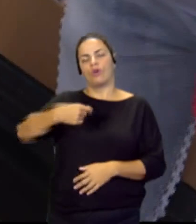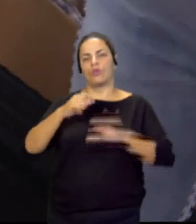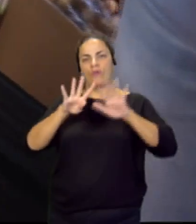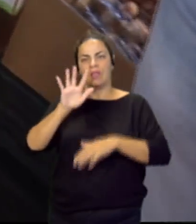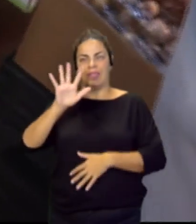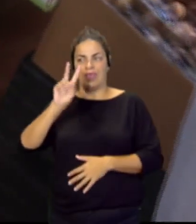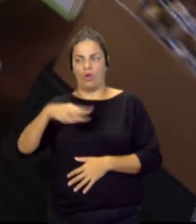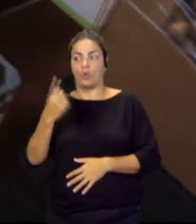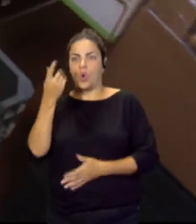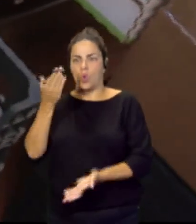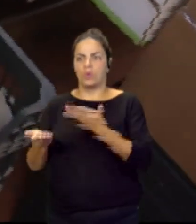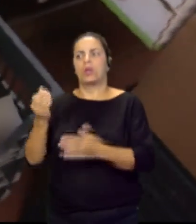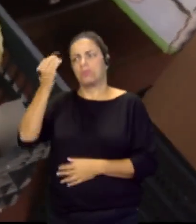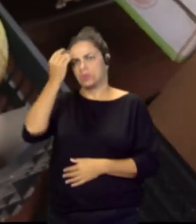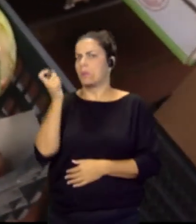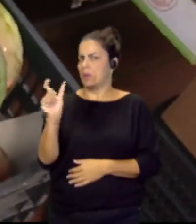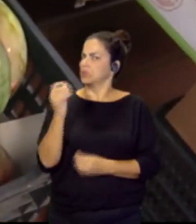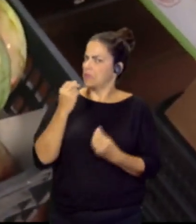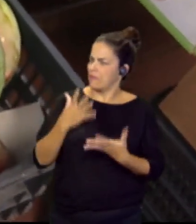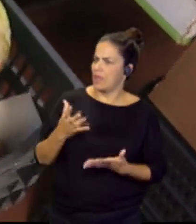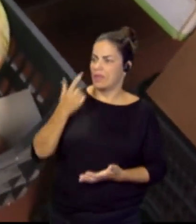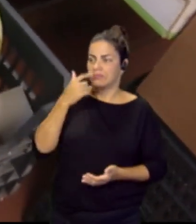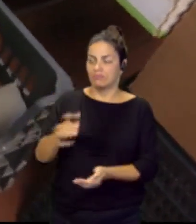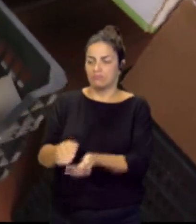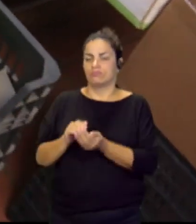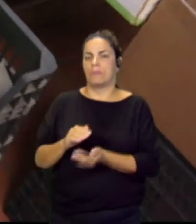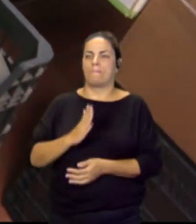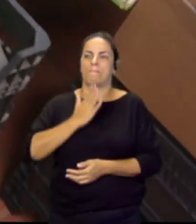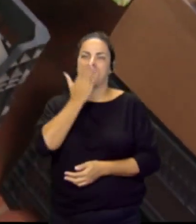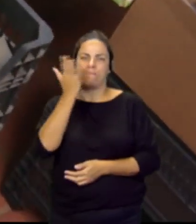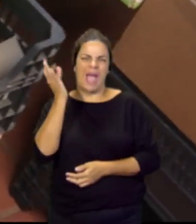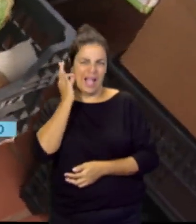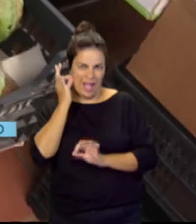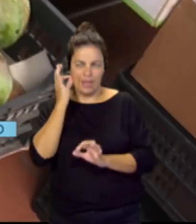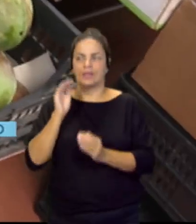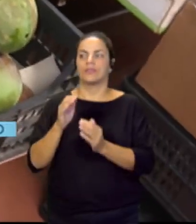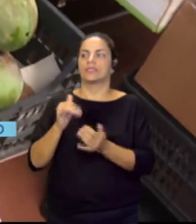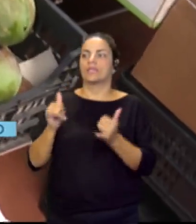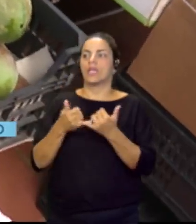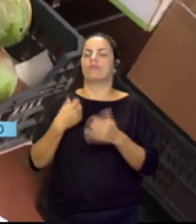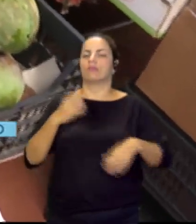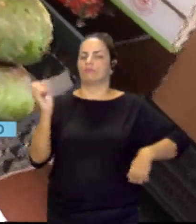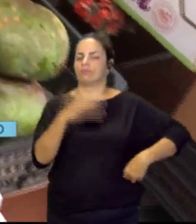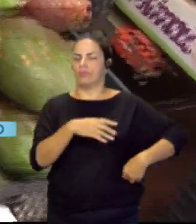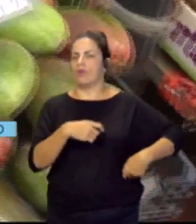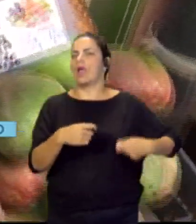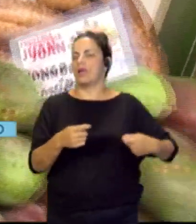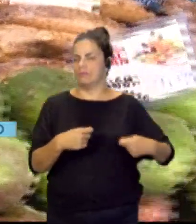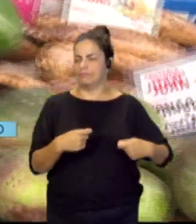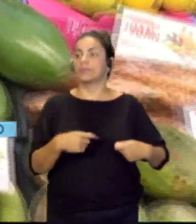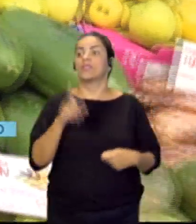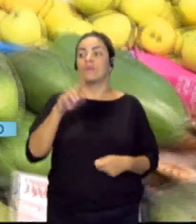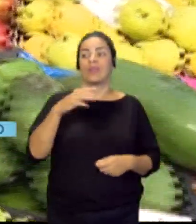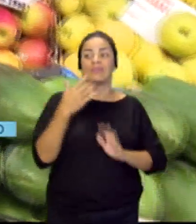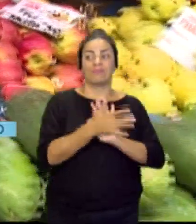me parece un precio bastante competitivo vamos a este esta manga de tenerife y nos la vamos a poner en el en la cesta de la compra también ya que estamos hablando de los